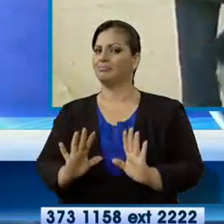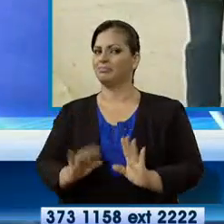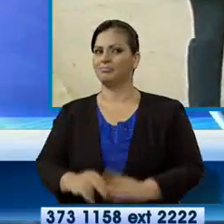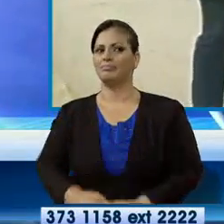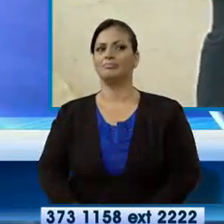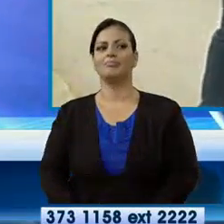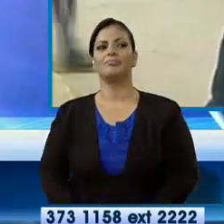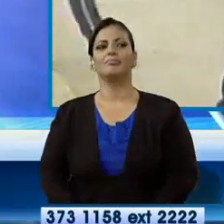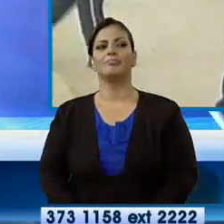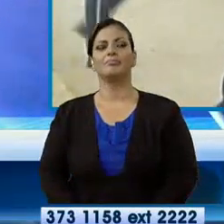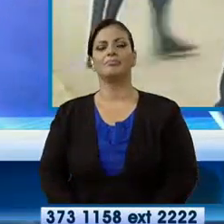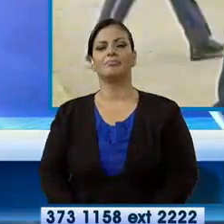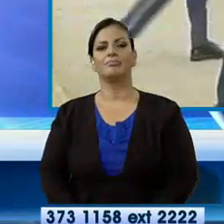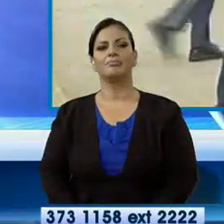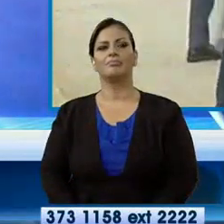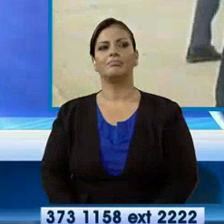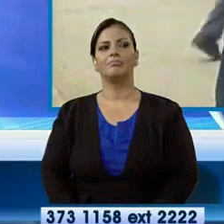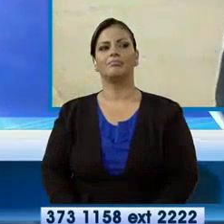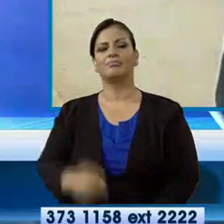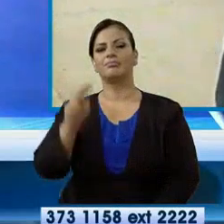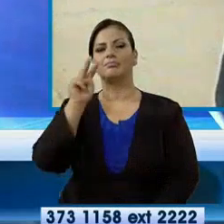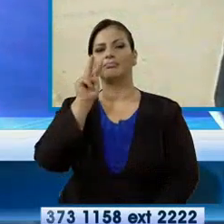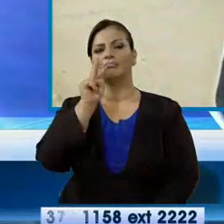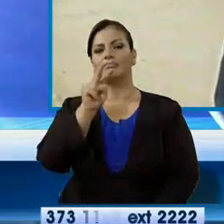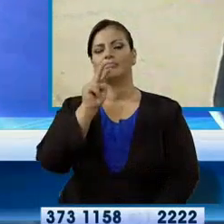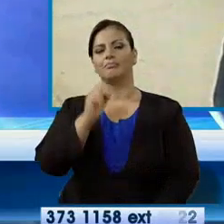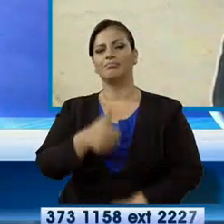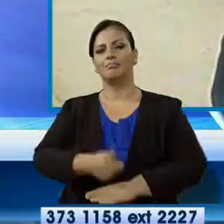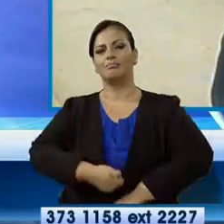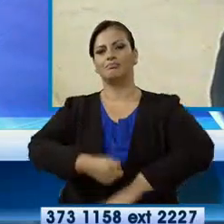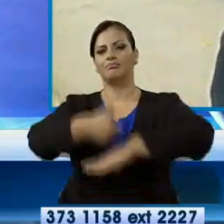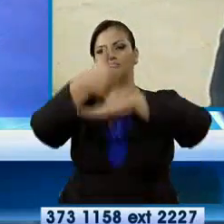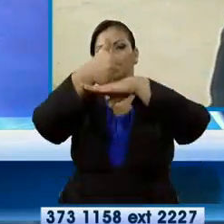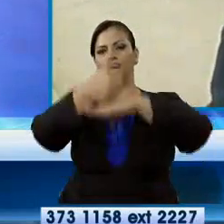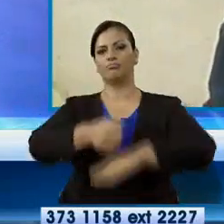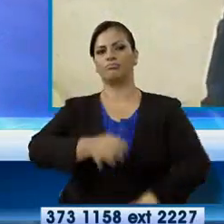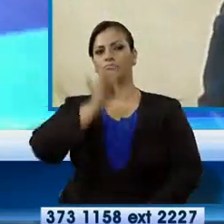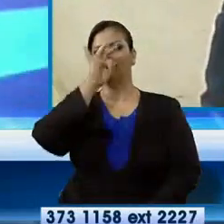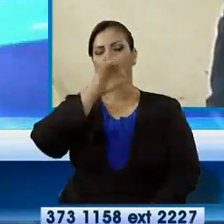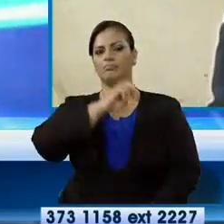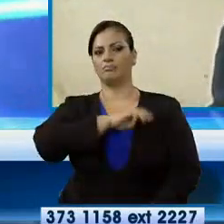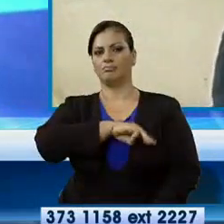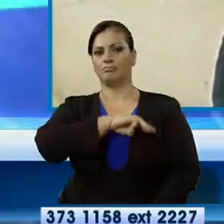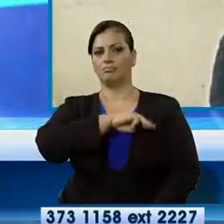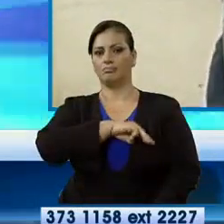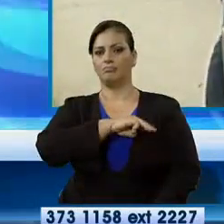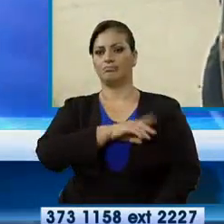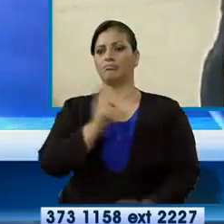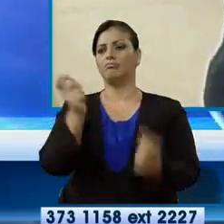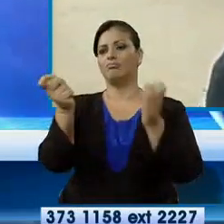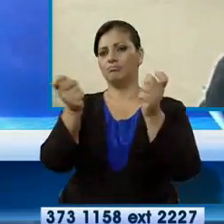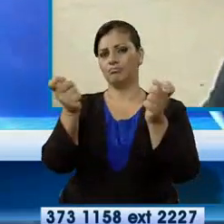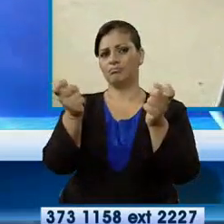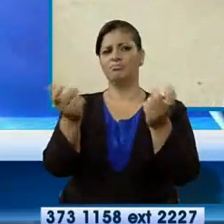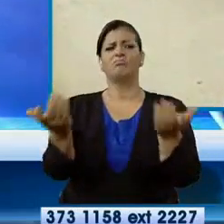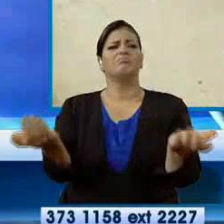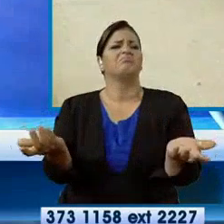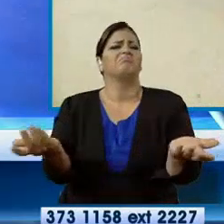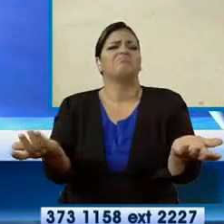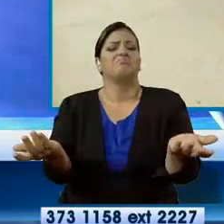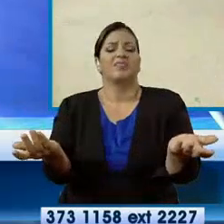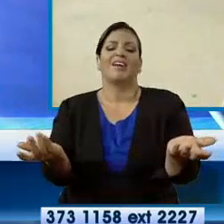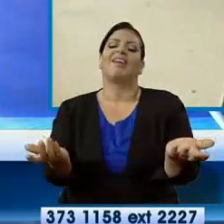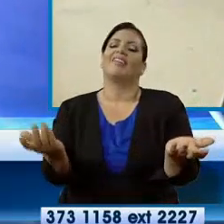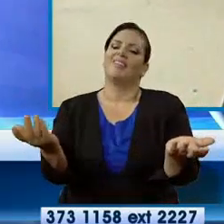Nada, mire, la ATM no tendría razón de existir si fuésemos respetuosos. Así es. O la